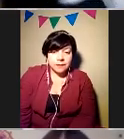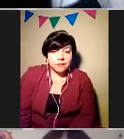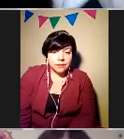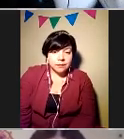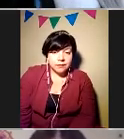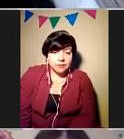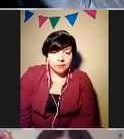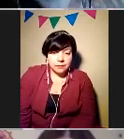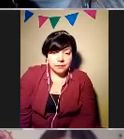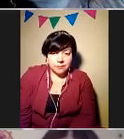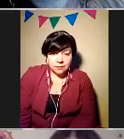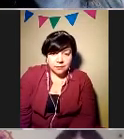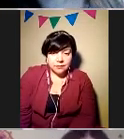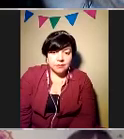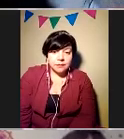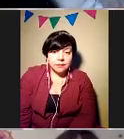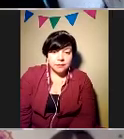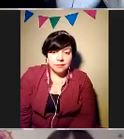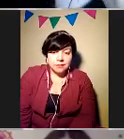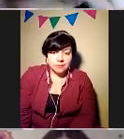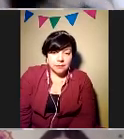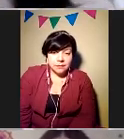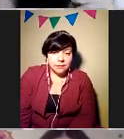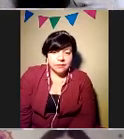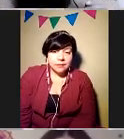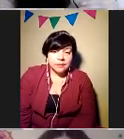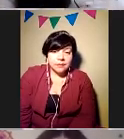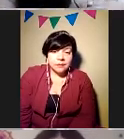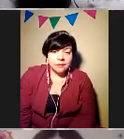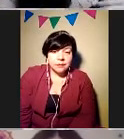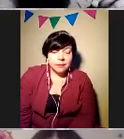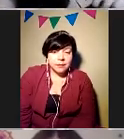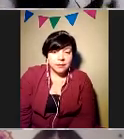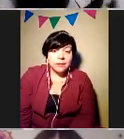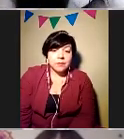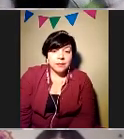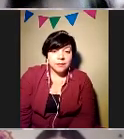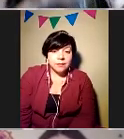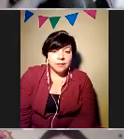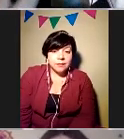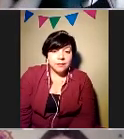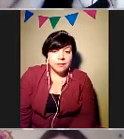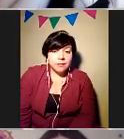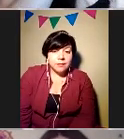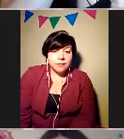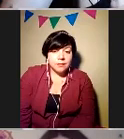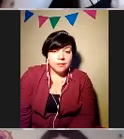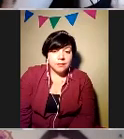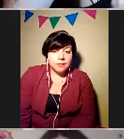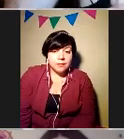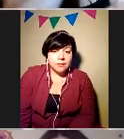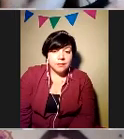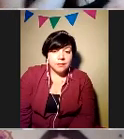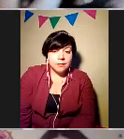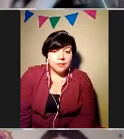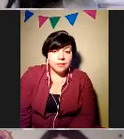Chile, donde 100 pesos, abrigos de piel por 100 pesos, en el desierto al lado de la quebradilla, ahora le llaman el desierto.